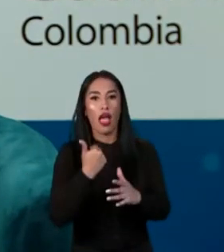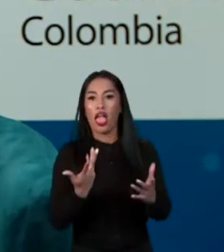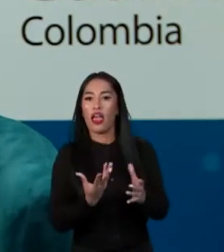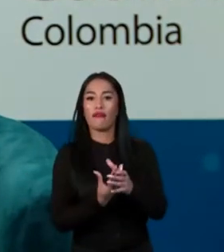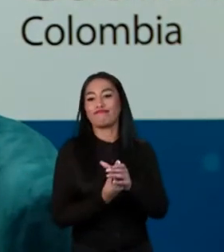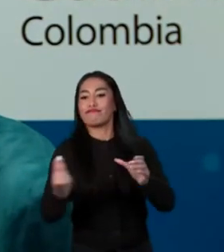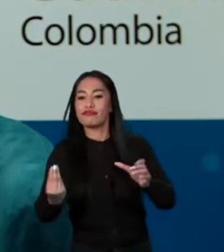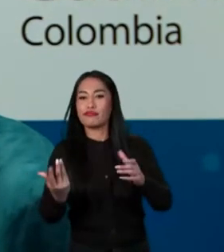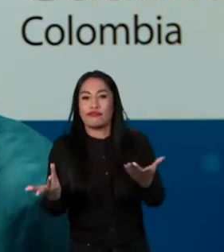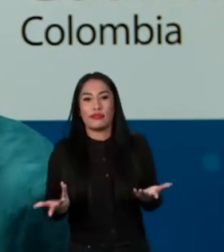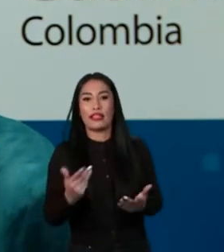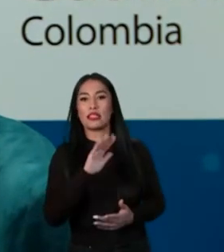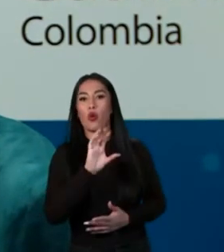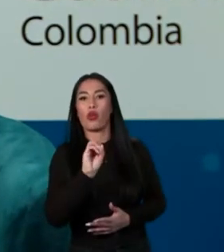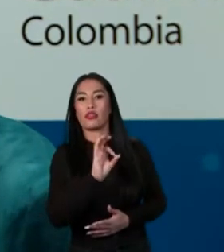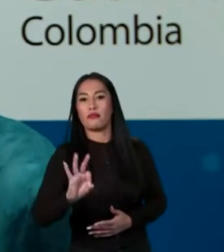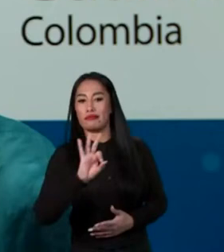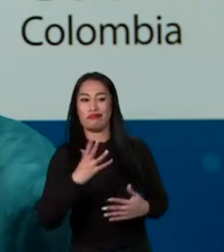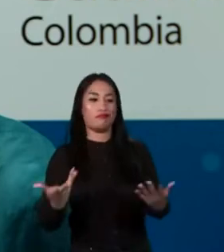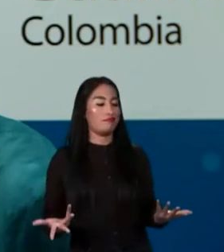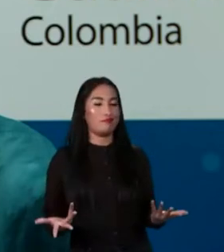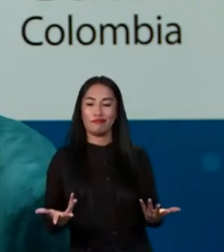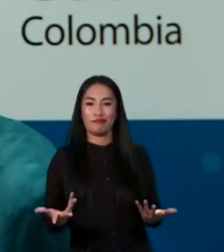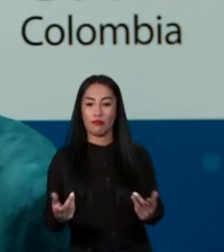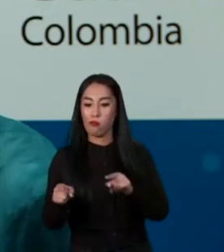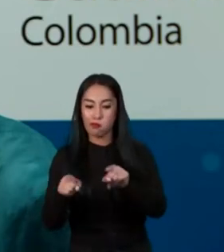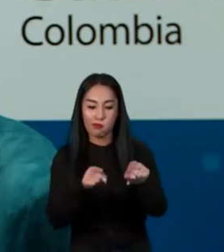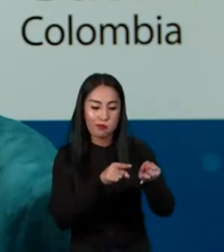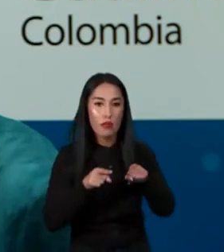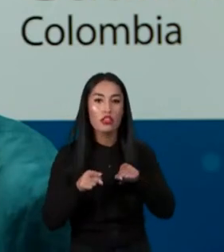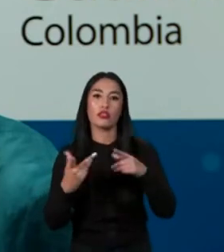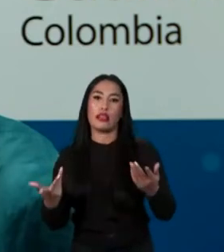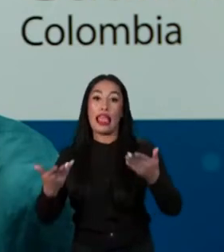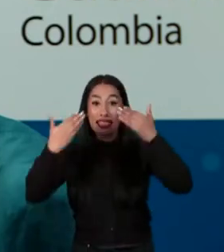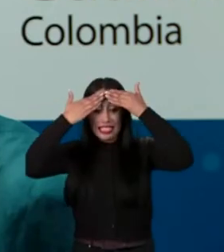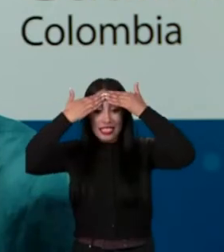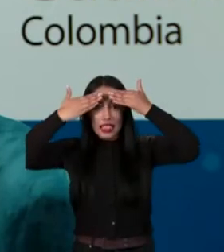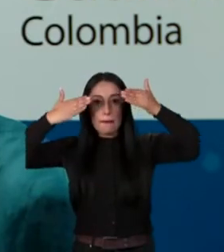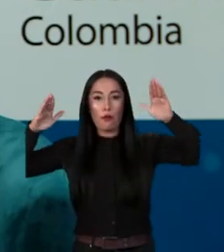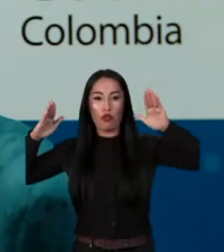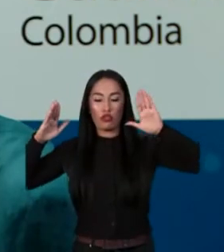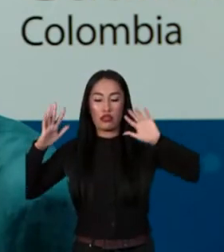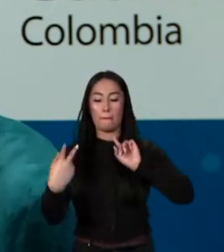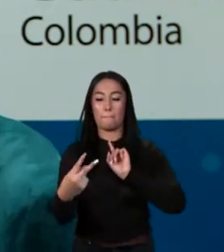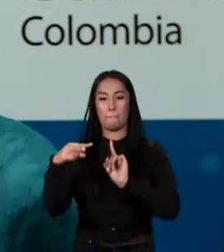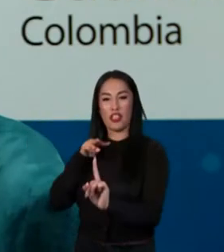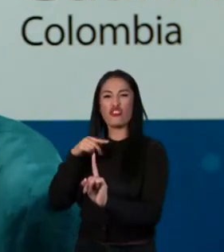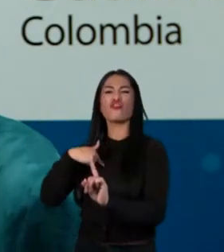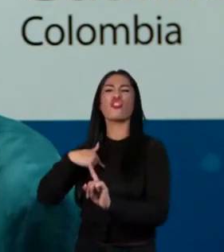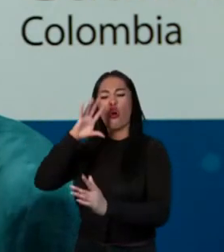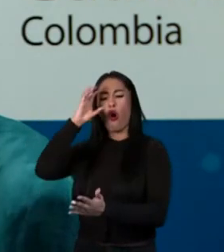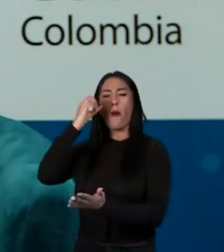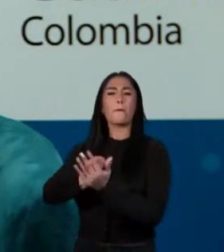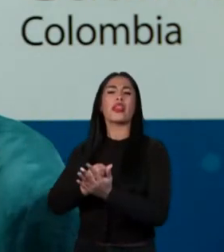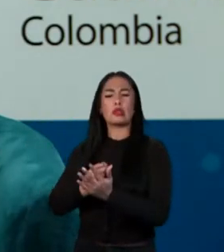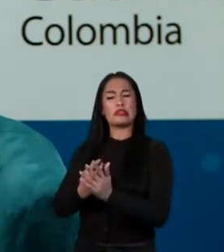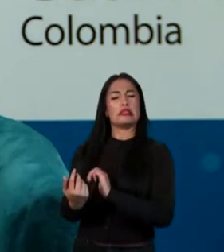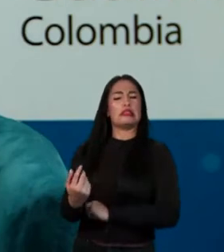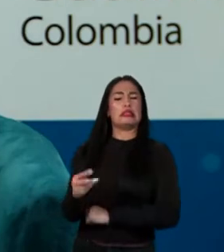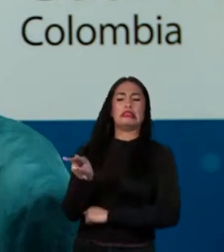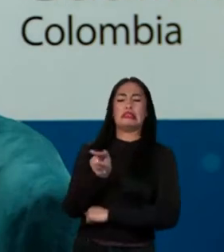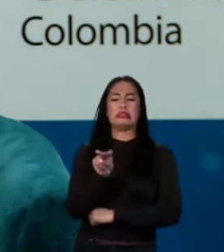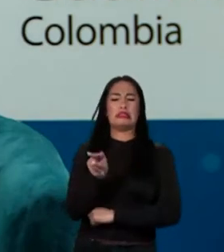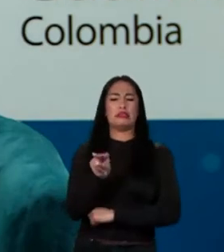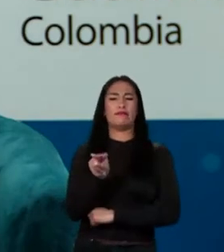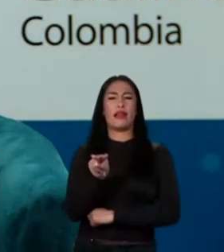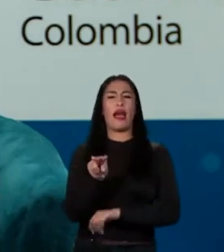entonces realmente desde el punto de vista de la democracia yo veo yo veo en la la actitud de las mujeres